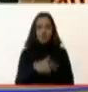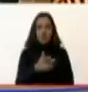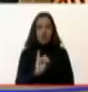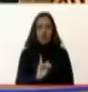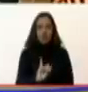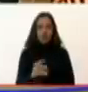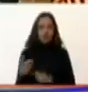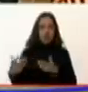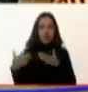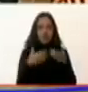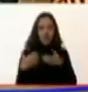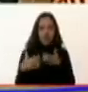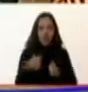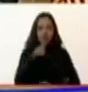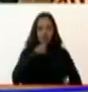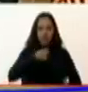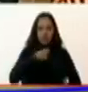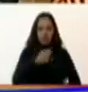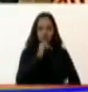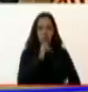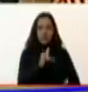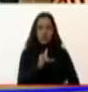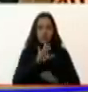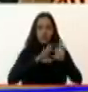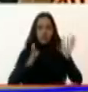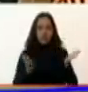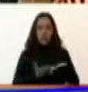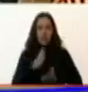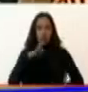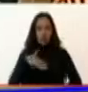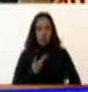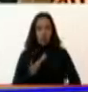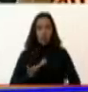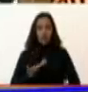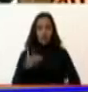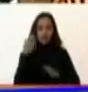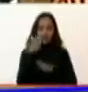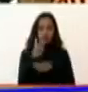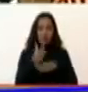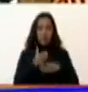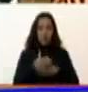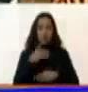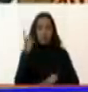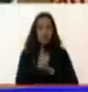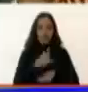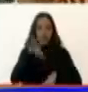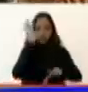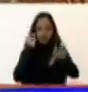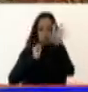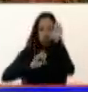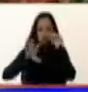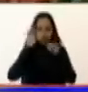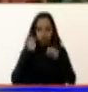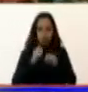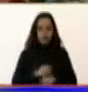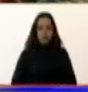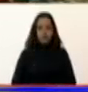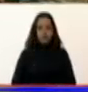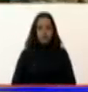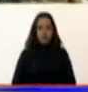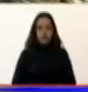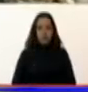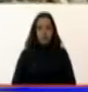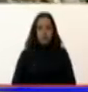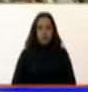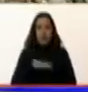guerra mediática mundial y que para acudir a esa guerra hay que ir lo mejor preparados posible y que esa preparación hoy